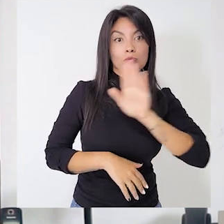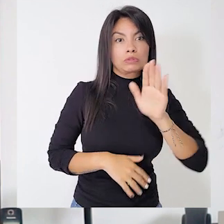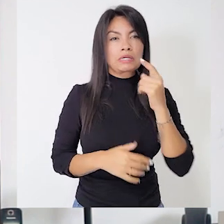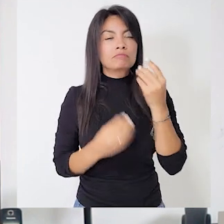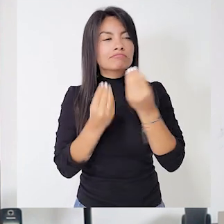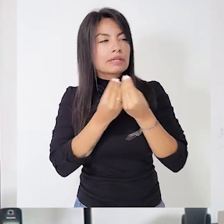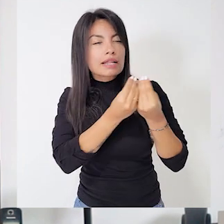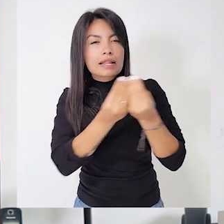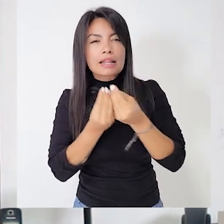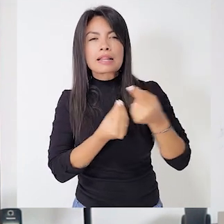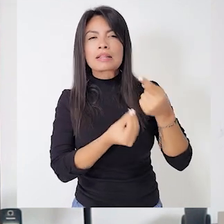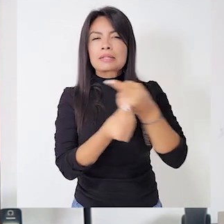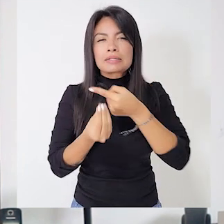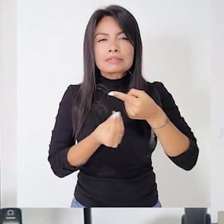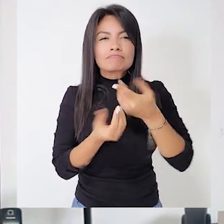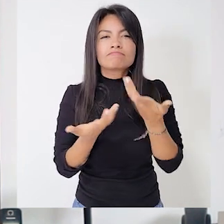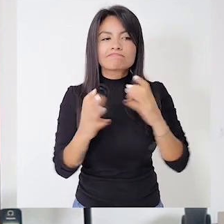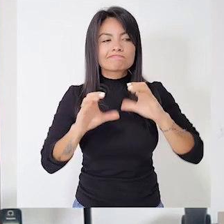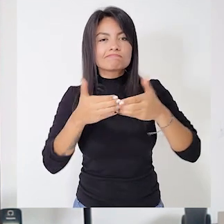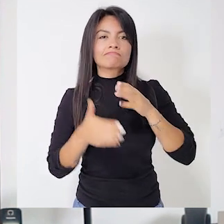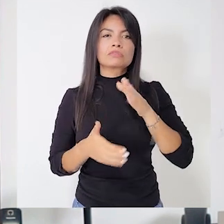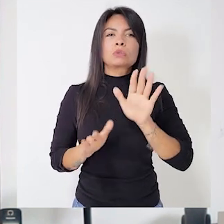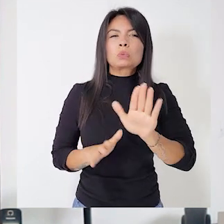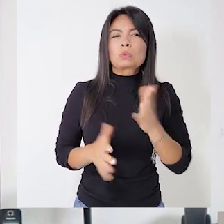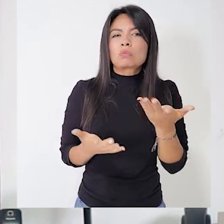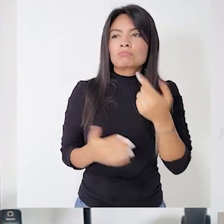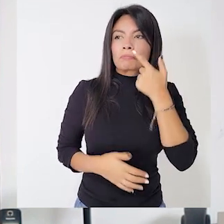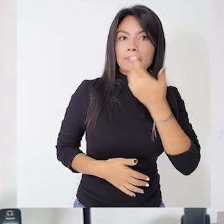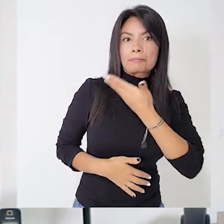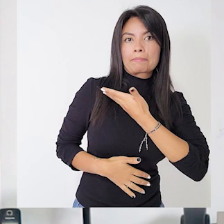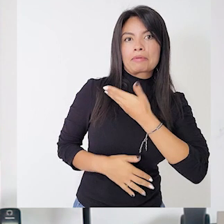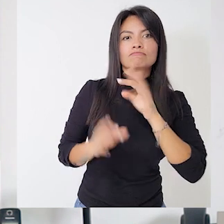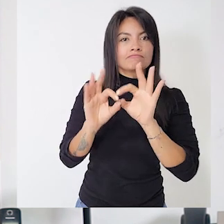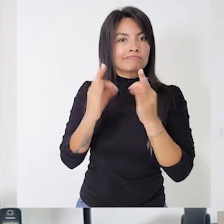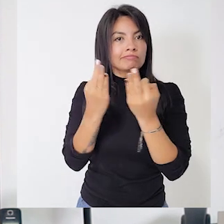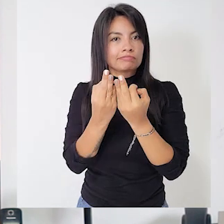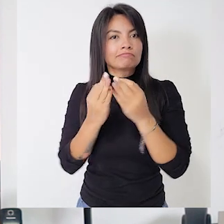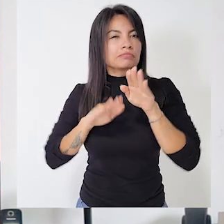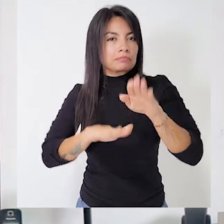oportunidad de elegir el representante de grado a la Asociación de Padres de